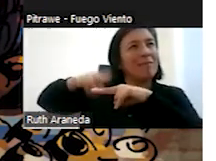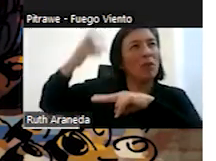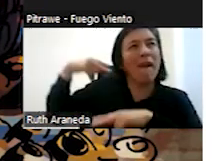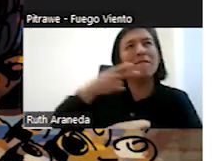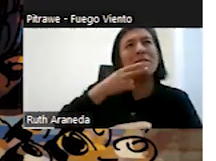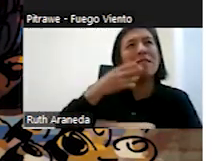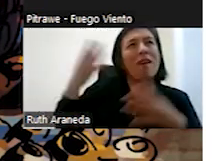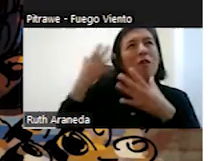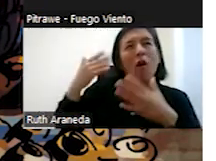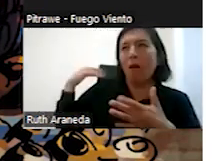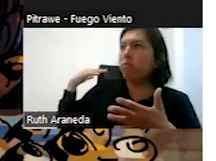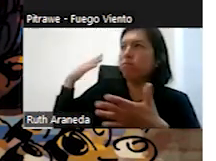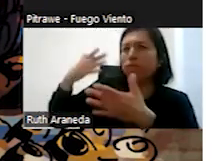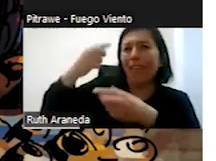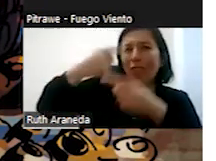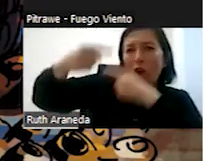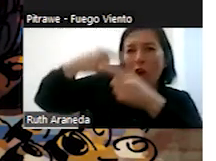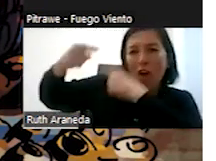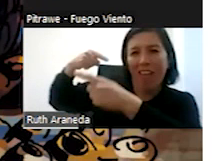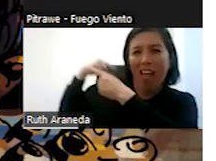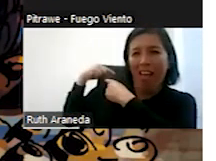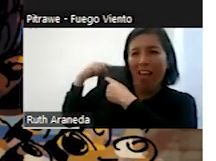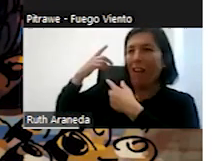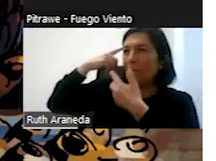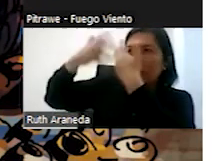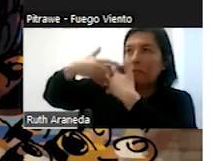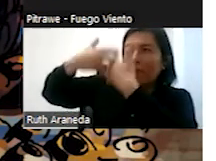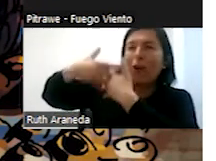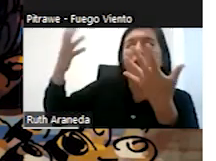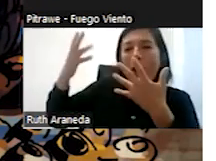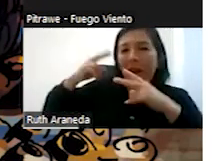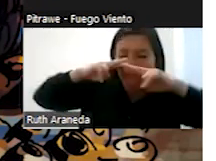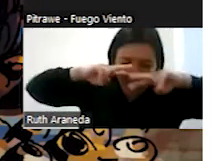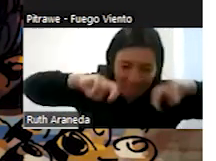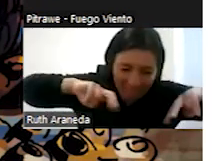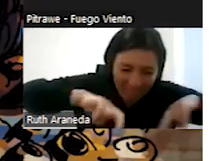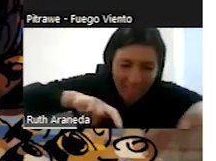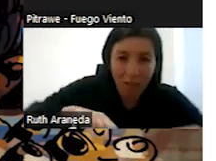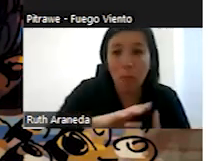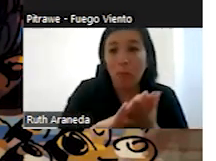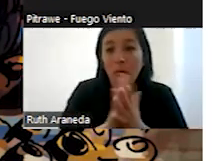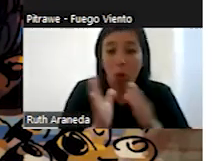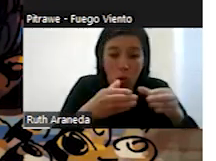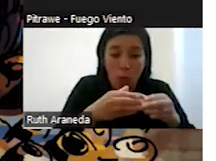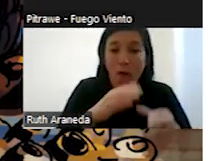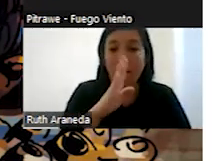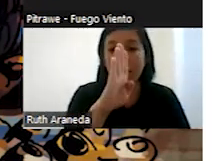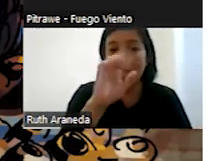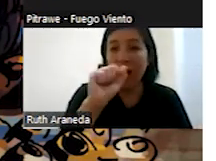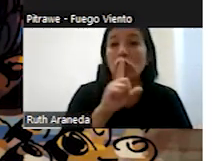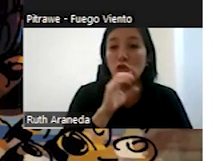periodo alfarero, pero principalmente acerca de los grupos Bato, de presentes en